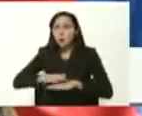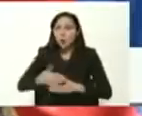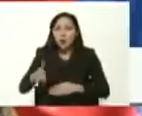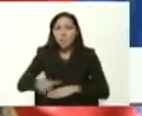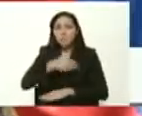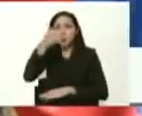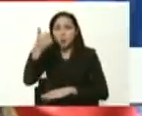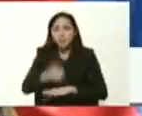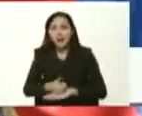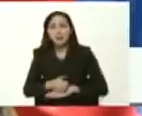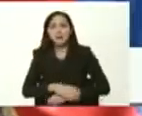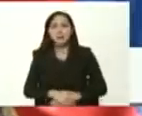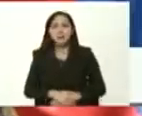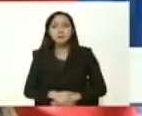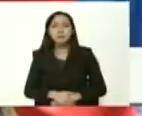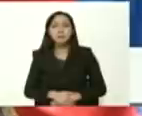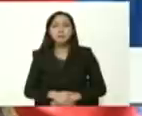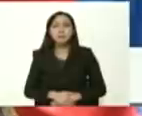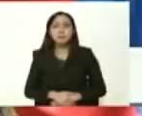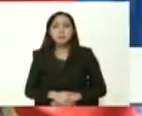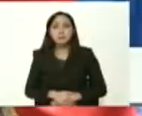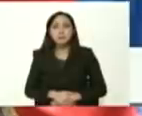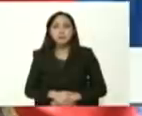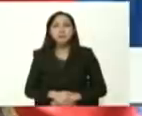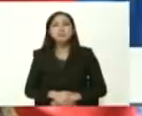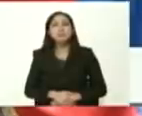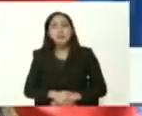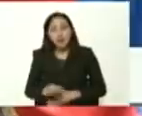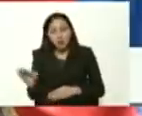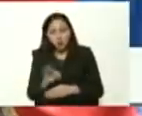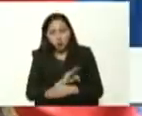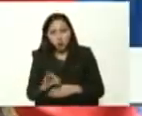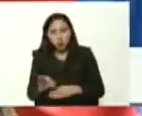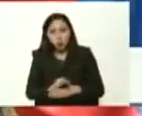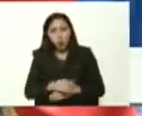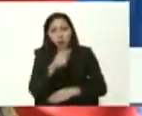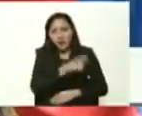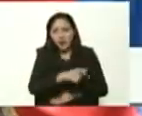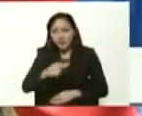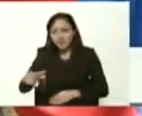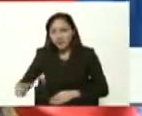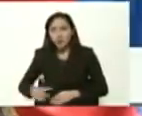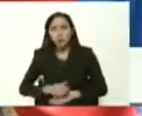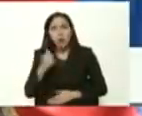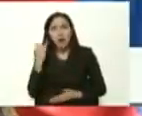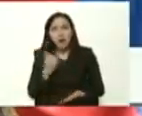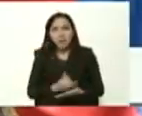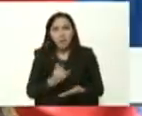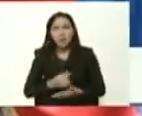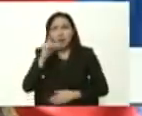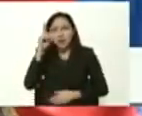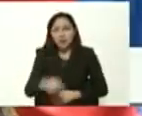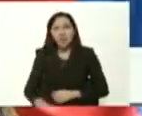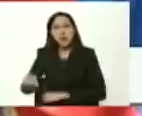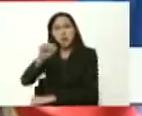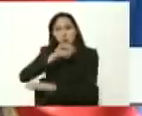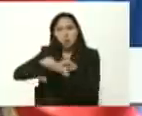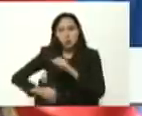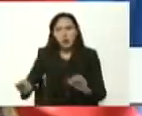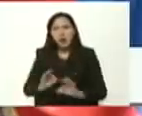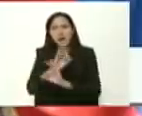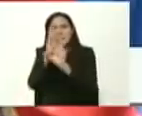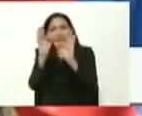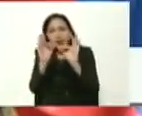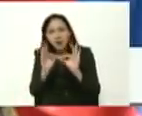peculado doloso propio, concierto de funcionario con contratista, evasión de